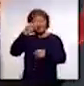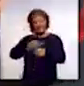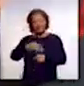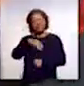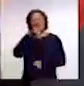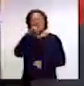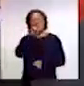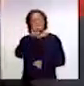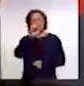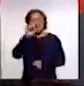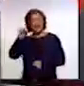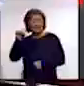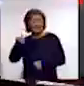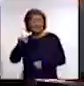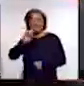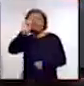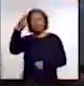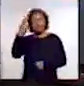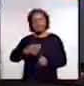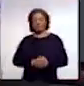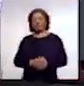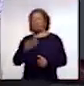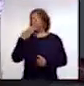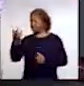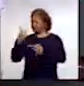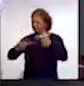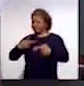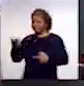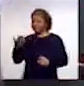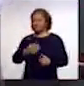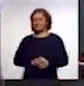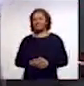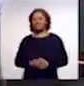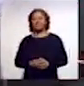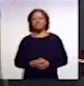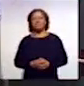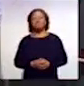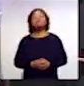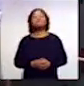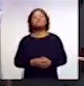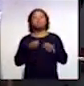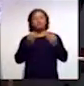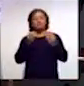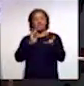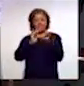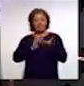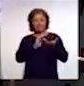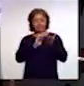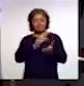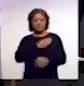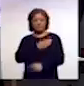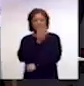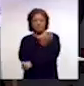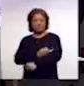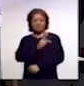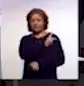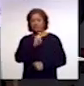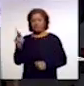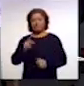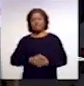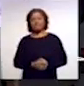importantes aquí le damos la bienvenida por supuesto daniela bienvenida muchas gracias y pues muy buenas tardes a todos